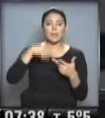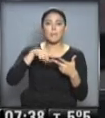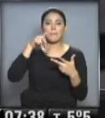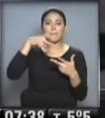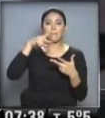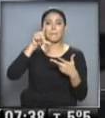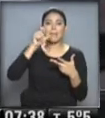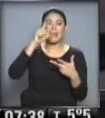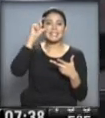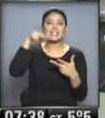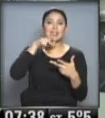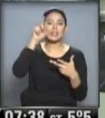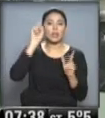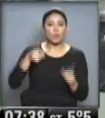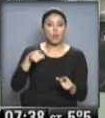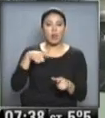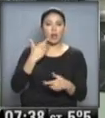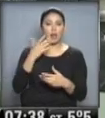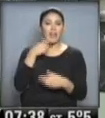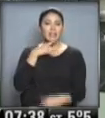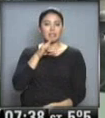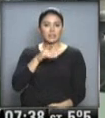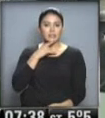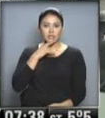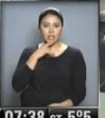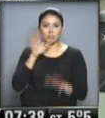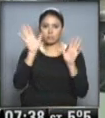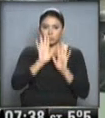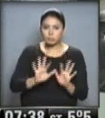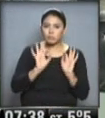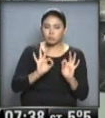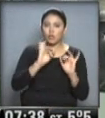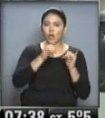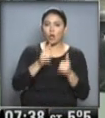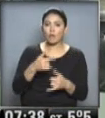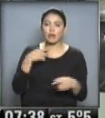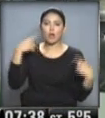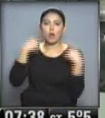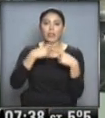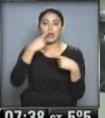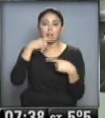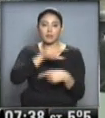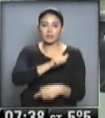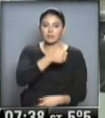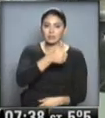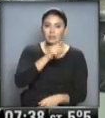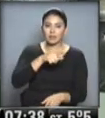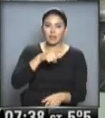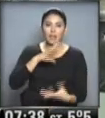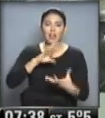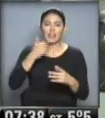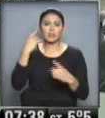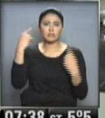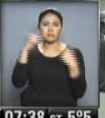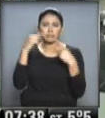Sin embargo, con esa apuesta Ricardo Caruso Lombardi, los pibes, el triunfo ante River, agrandó esas diferencias